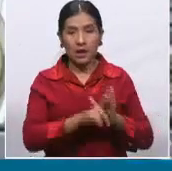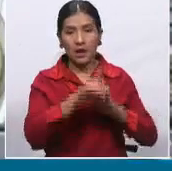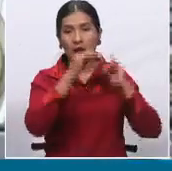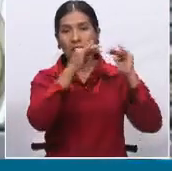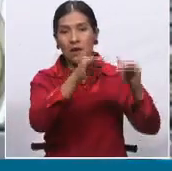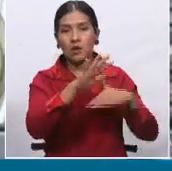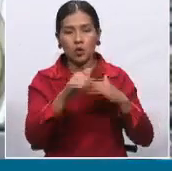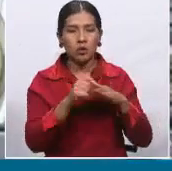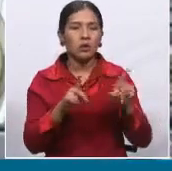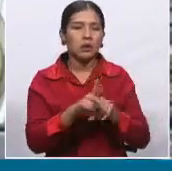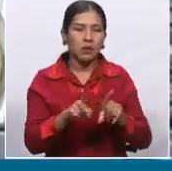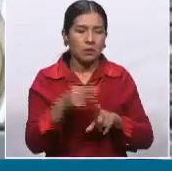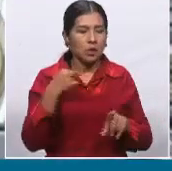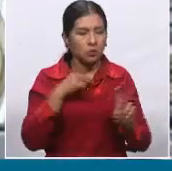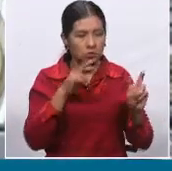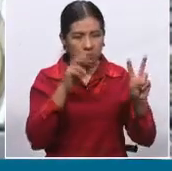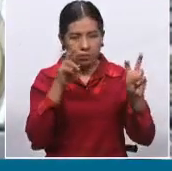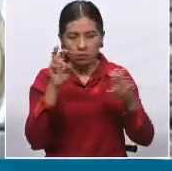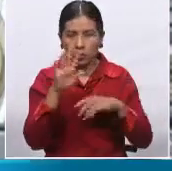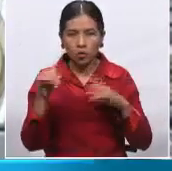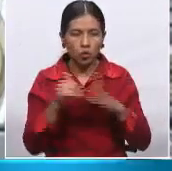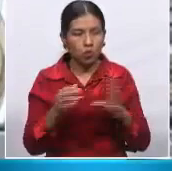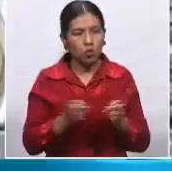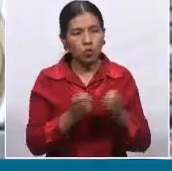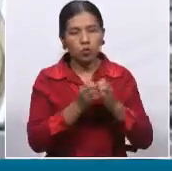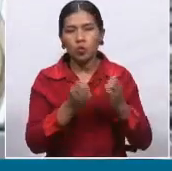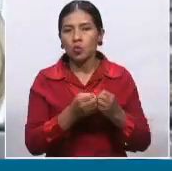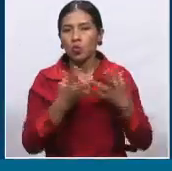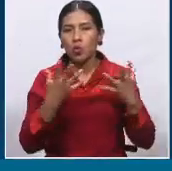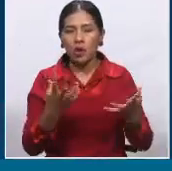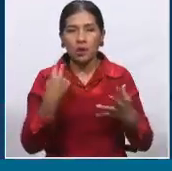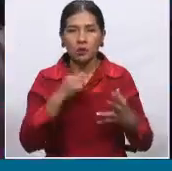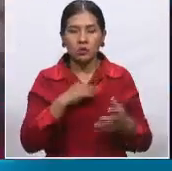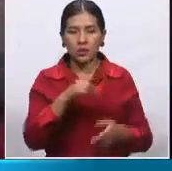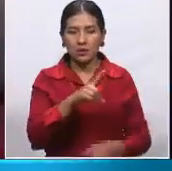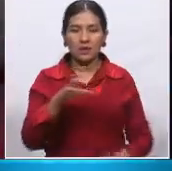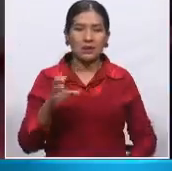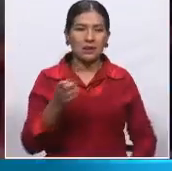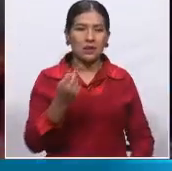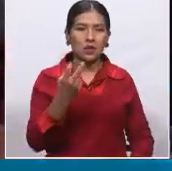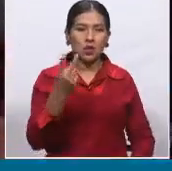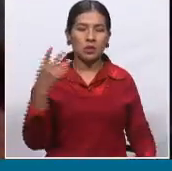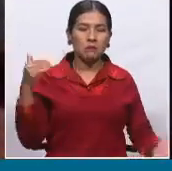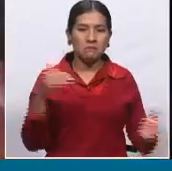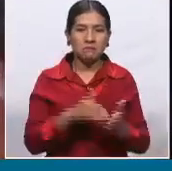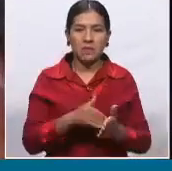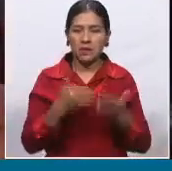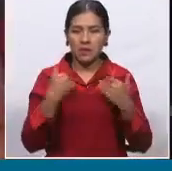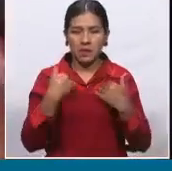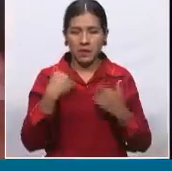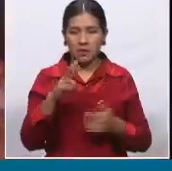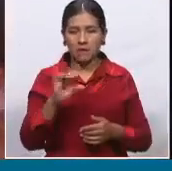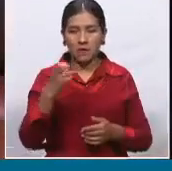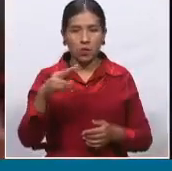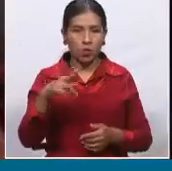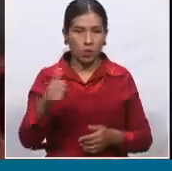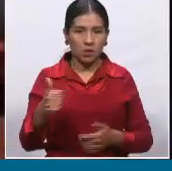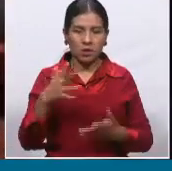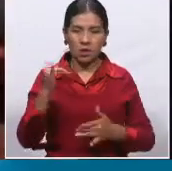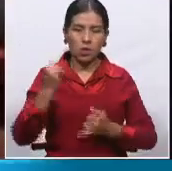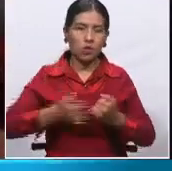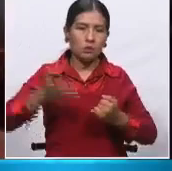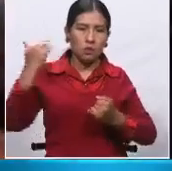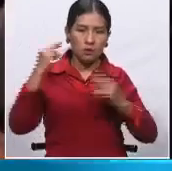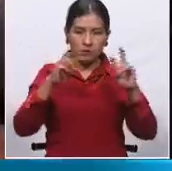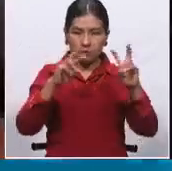estudios poblacionales, esta cantidad que arrojamos de 112 mil vicuñas al último censo que ha tenido